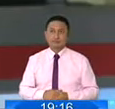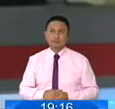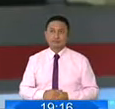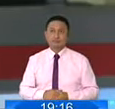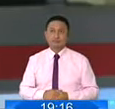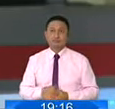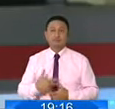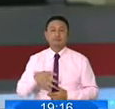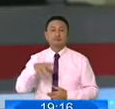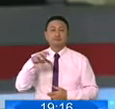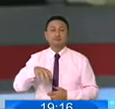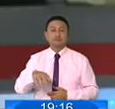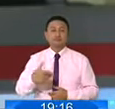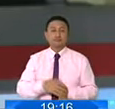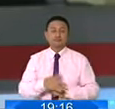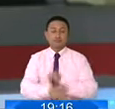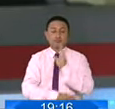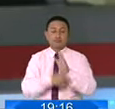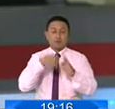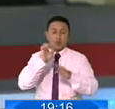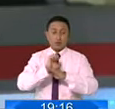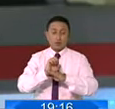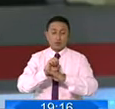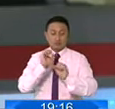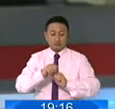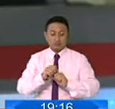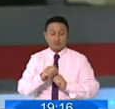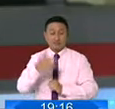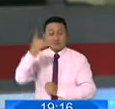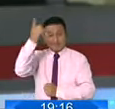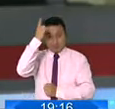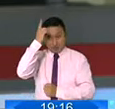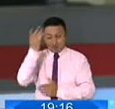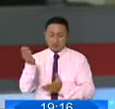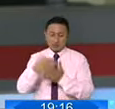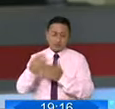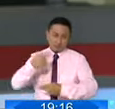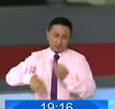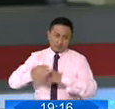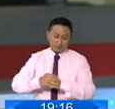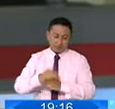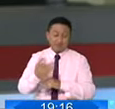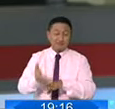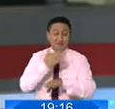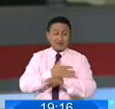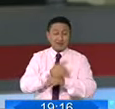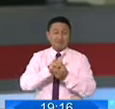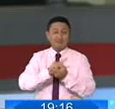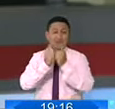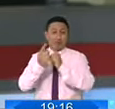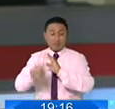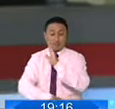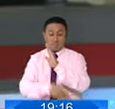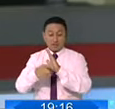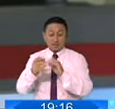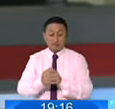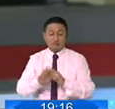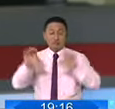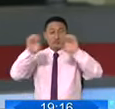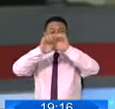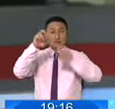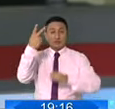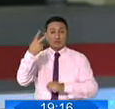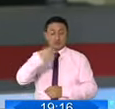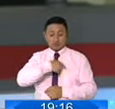El Estado ecuatoriano a través de Petroecuador busca renegociar la deuda que se otorgó a cambio de petróleo. Ecuador recibió de dos empresas chinas y